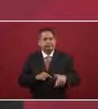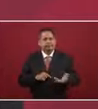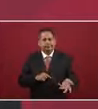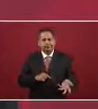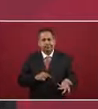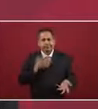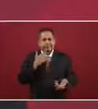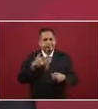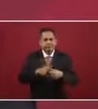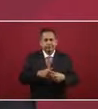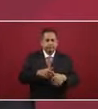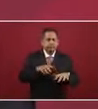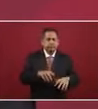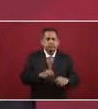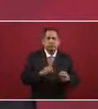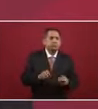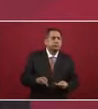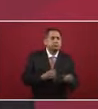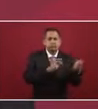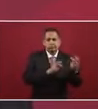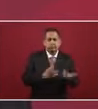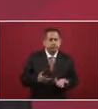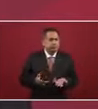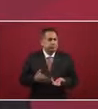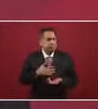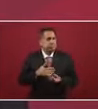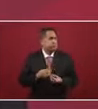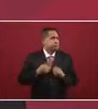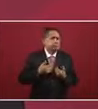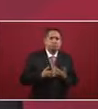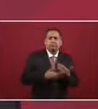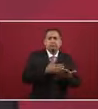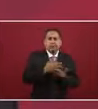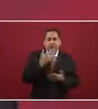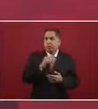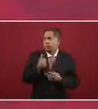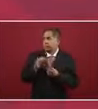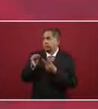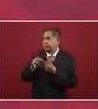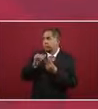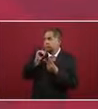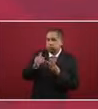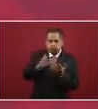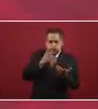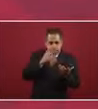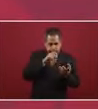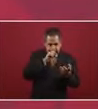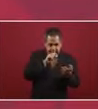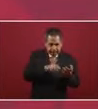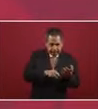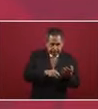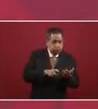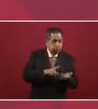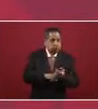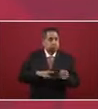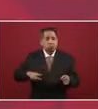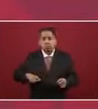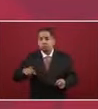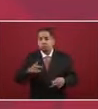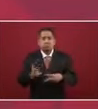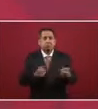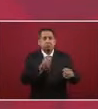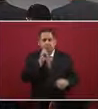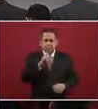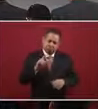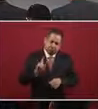la gasolina y la recojo y de eso vivo porque no tengo otra opción? Y además los del gobierno se roban